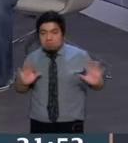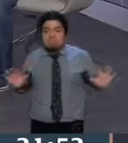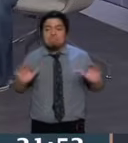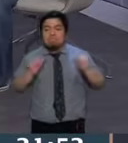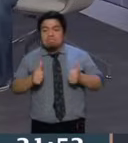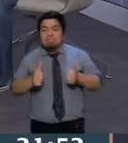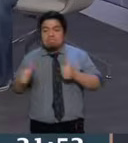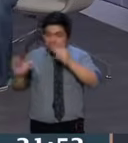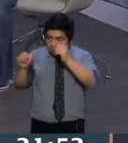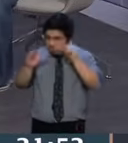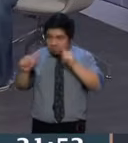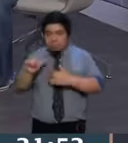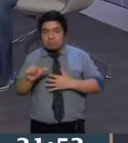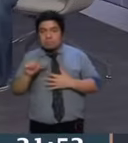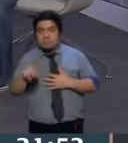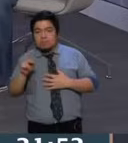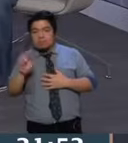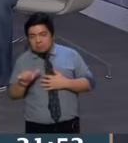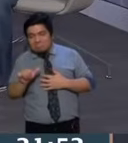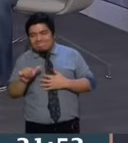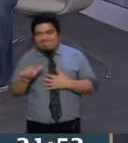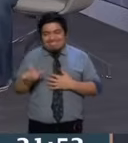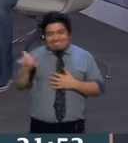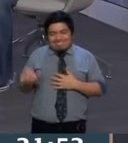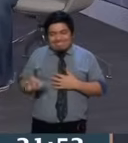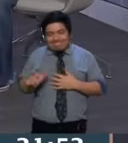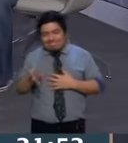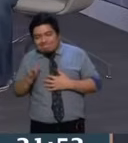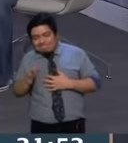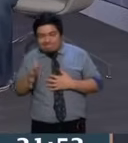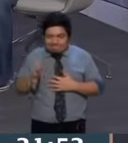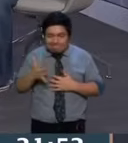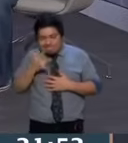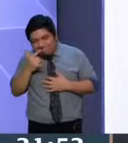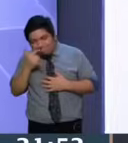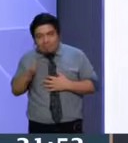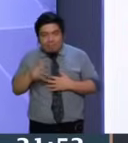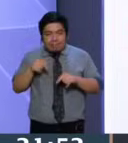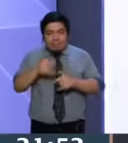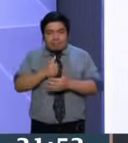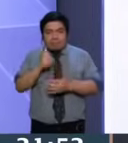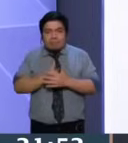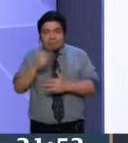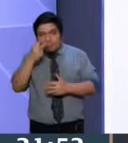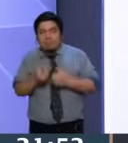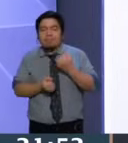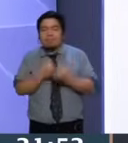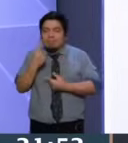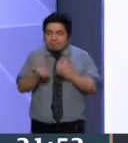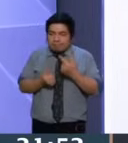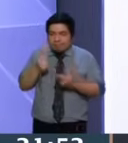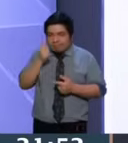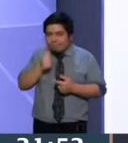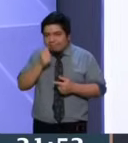y creo que hay acuerdo. consenso en que Sandra Cuevas es un personaje muy particular, pues, ¿no? Particular de la Ciudad de México, Particular de la Ciudad de México. Hay una cosa que yo siempre le